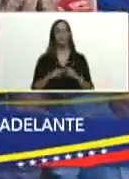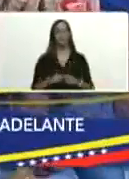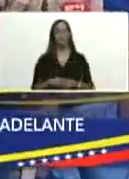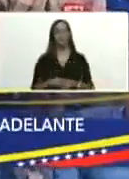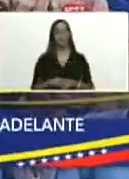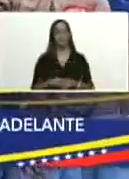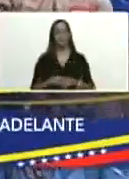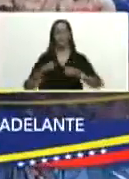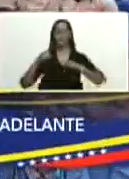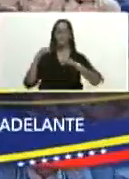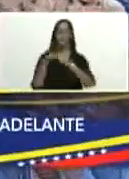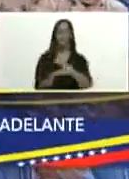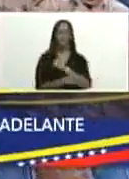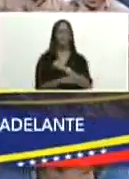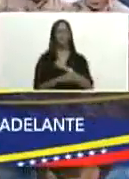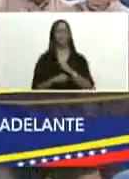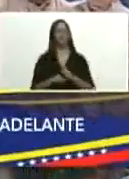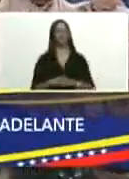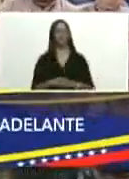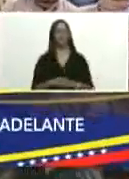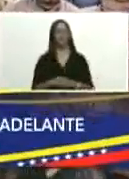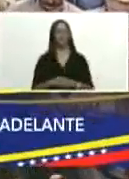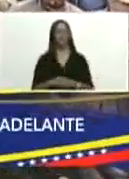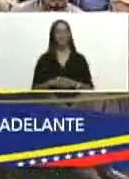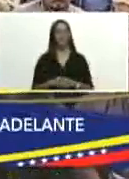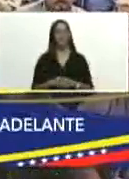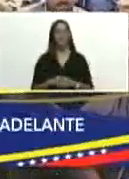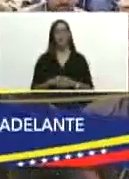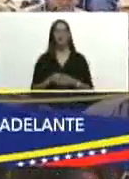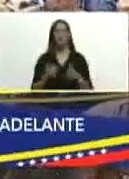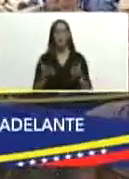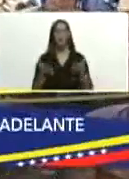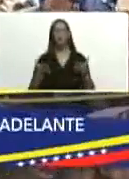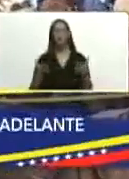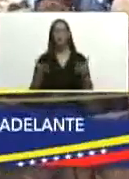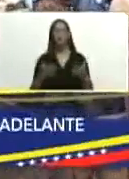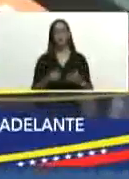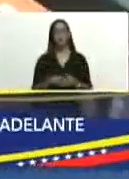a profundidad los logros